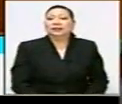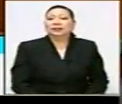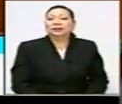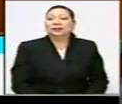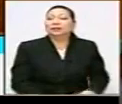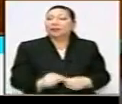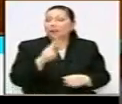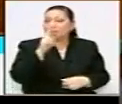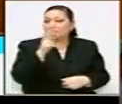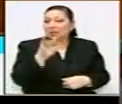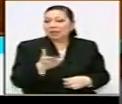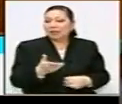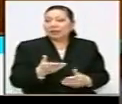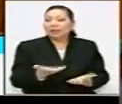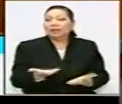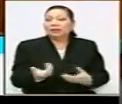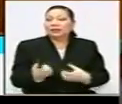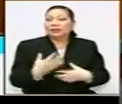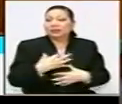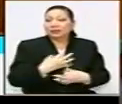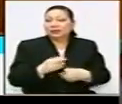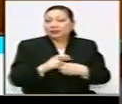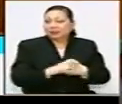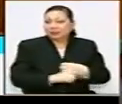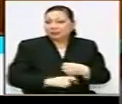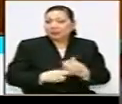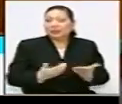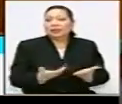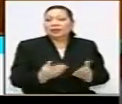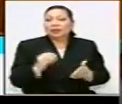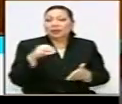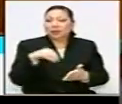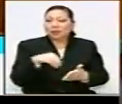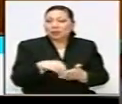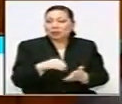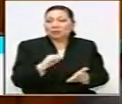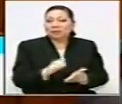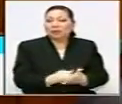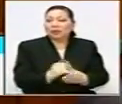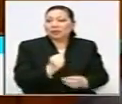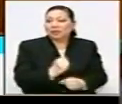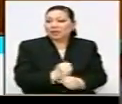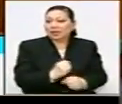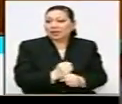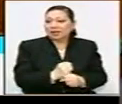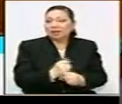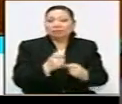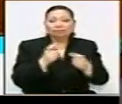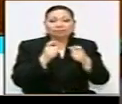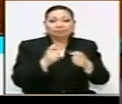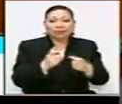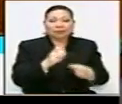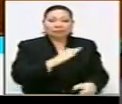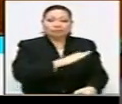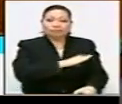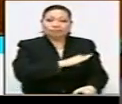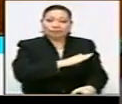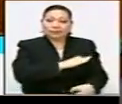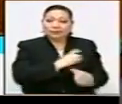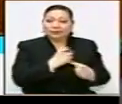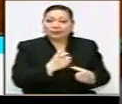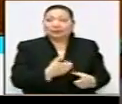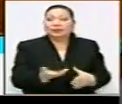la nación, de los intereses del país, en el cumplimiento de las funciones de control, de fiscalización